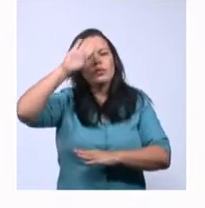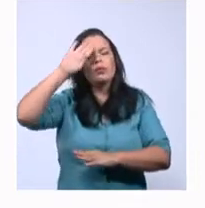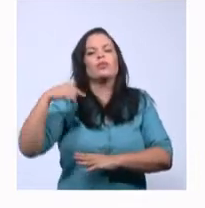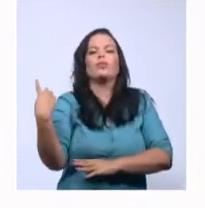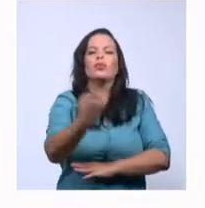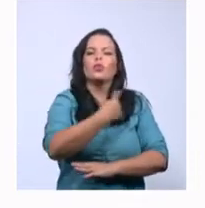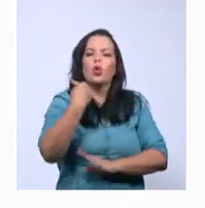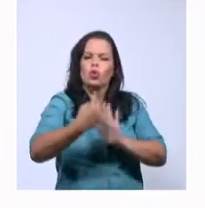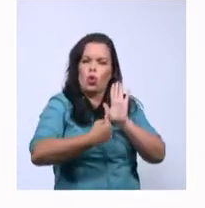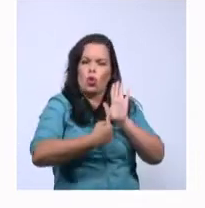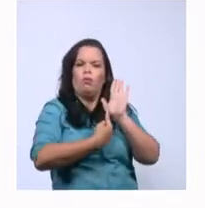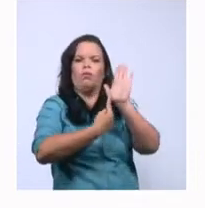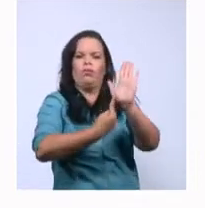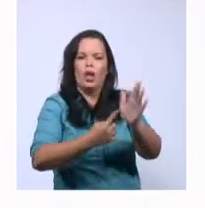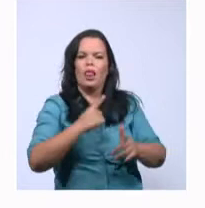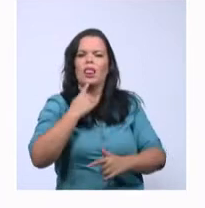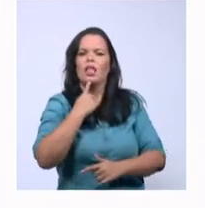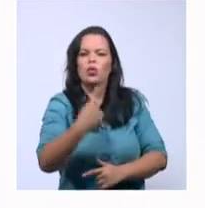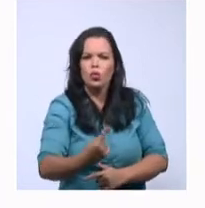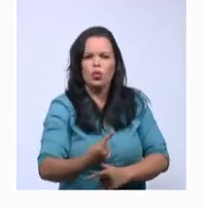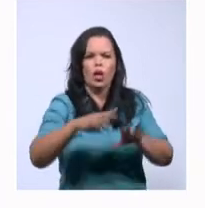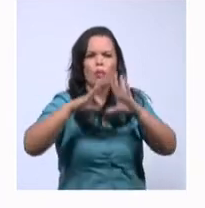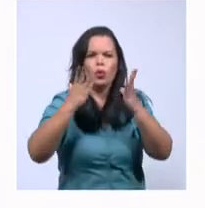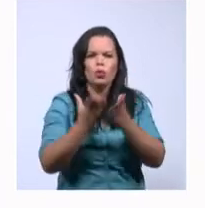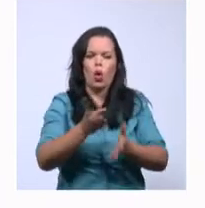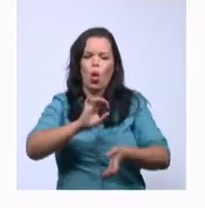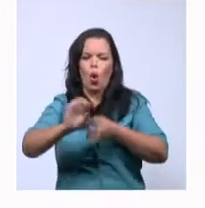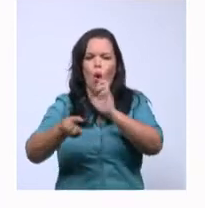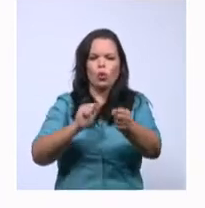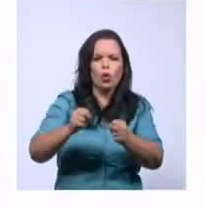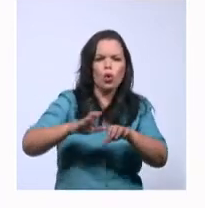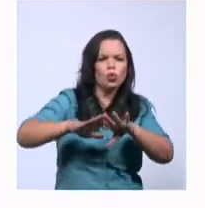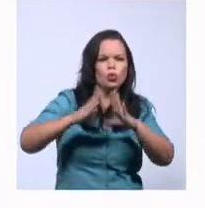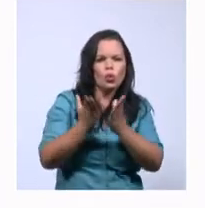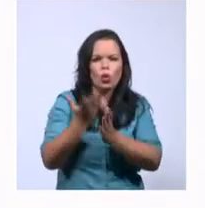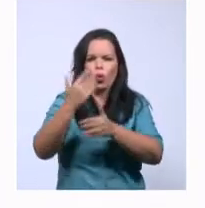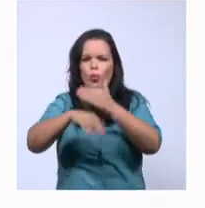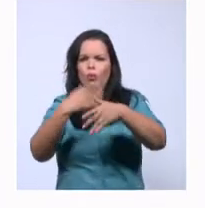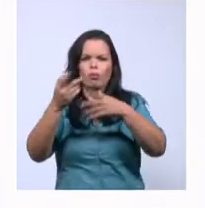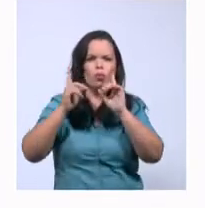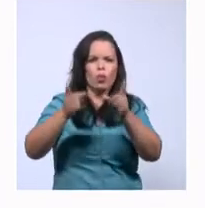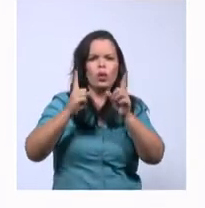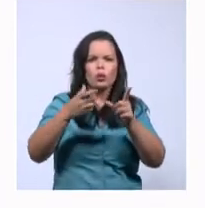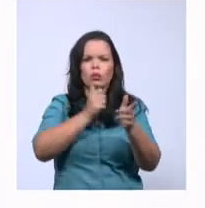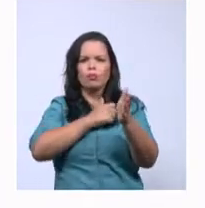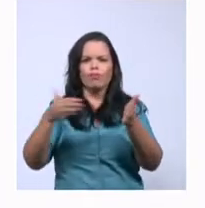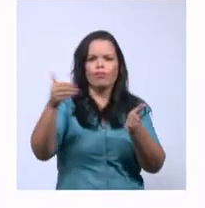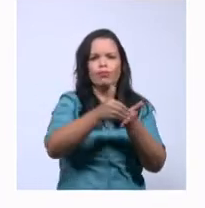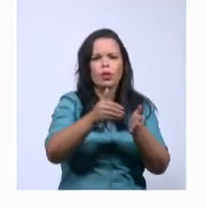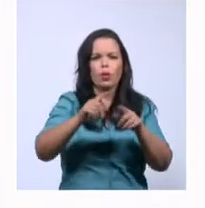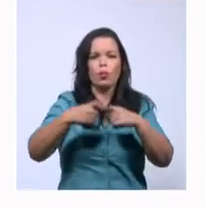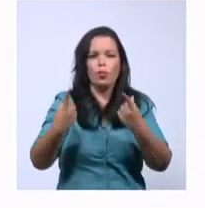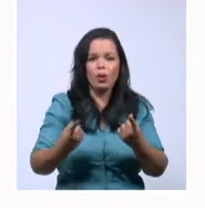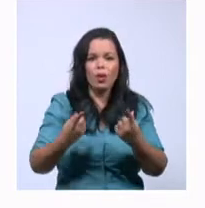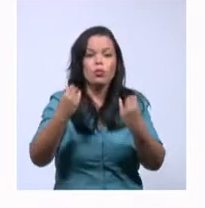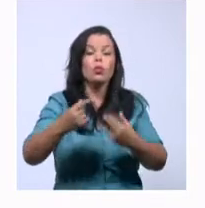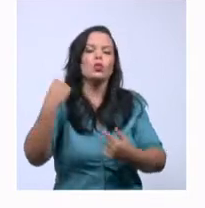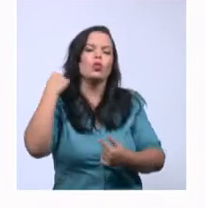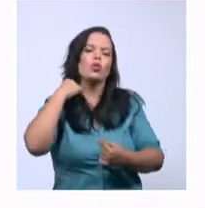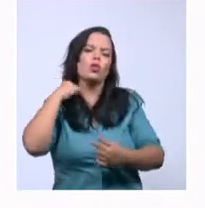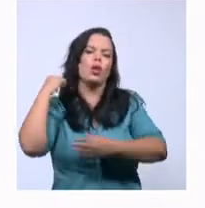manipulación y el oportunismo político para encubrir una operación de guerra de cuarta generación